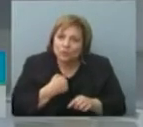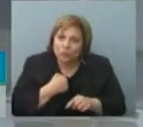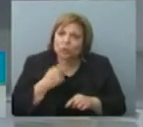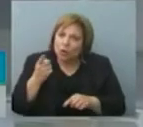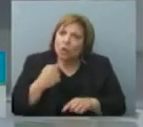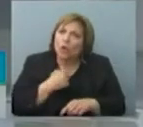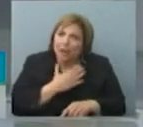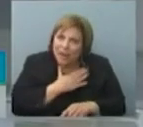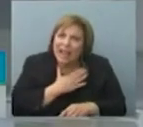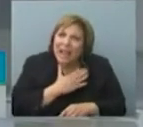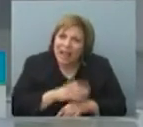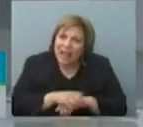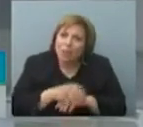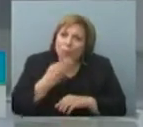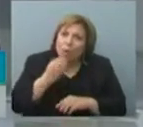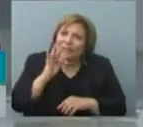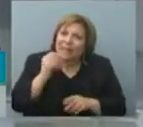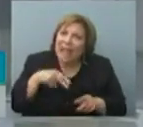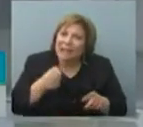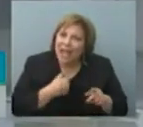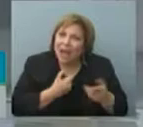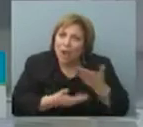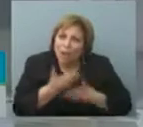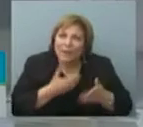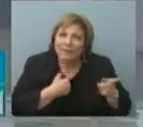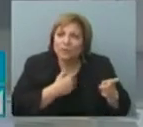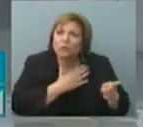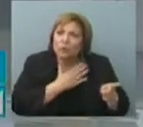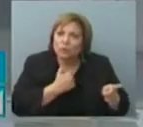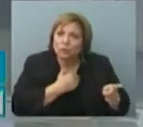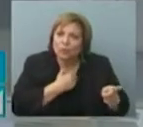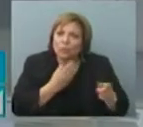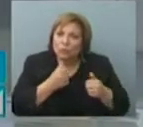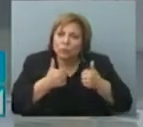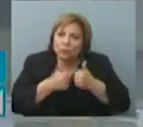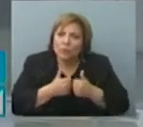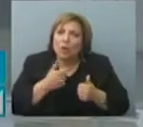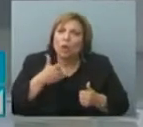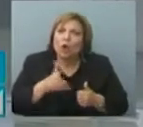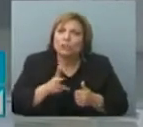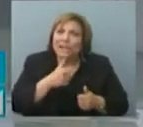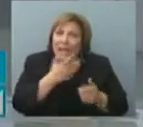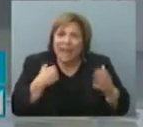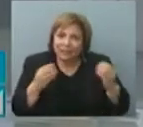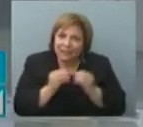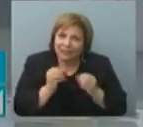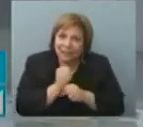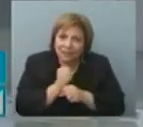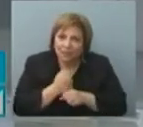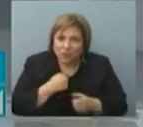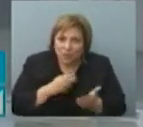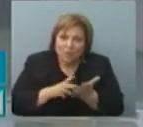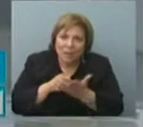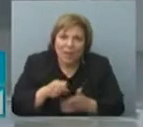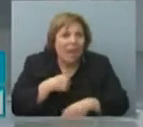personal por por botana compartimos parte de nuestra militancia el movimiento Rocha yo no me arrepiento de los pasos que dan